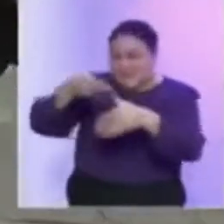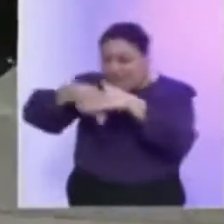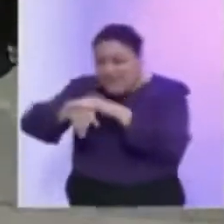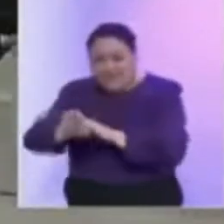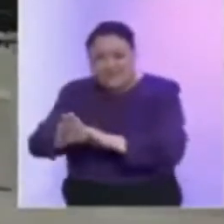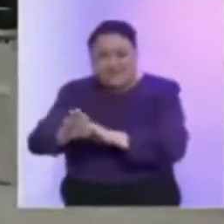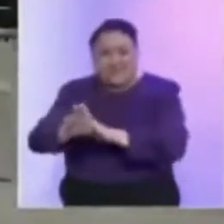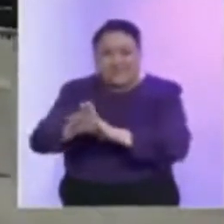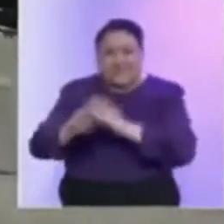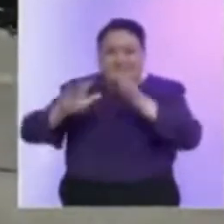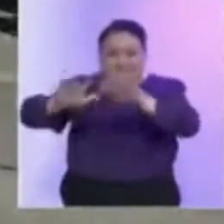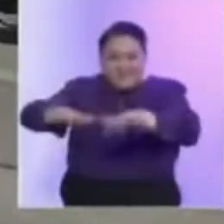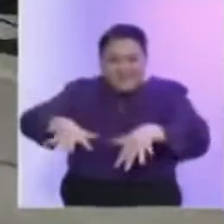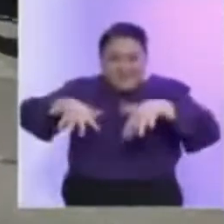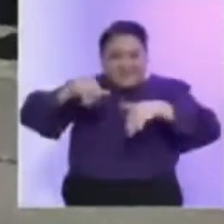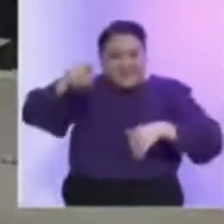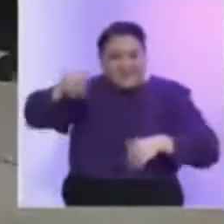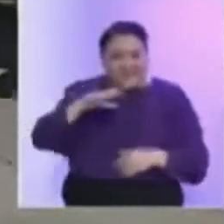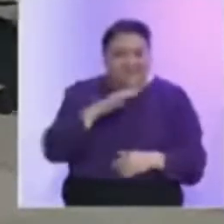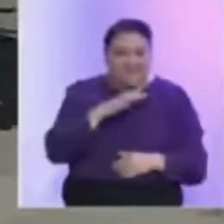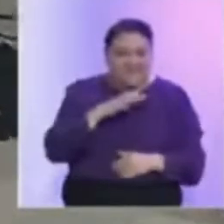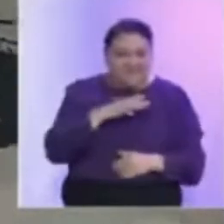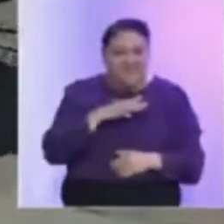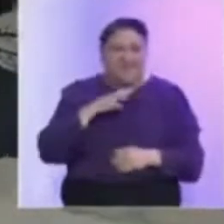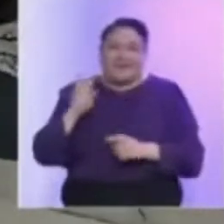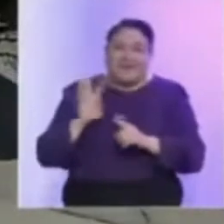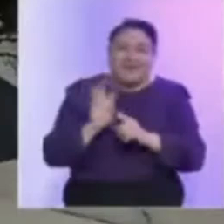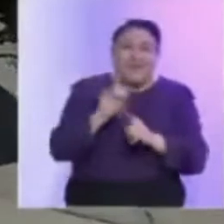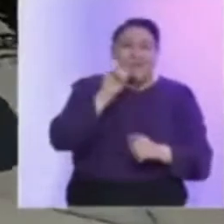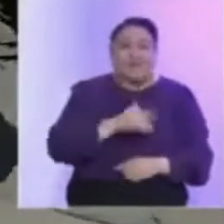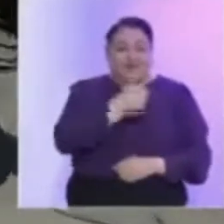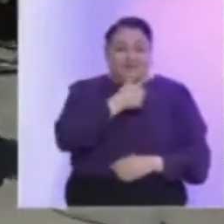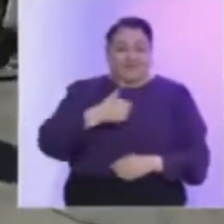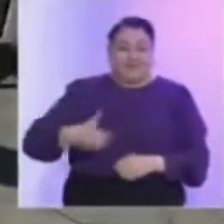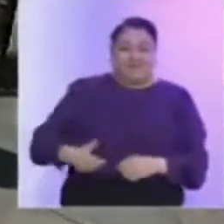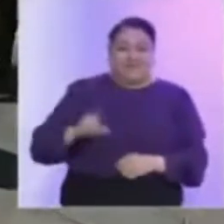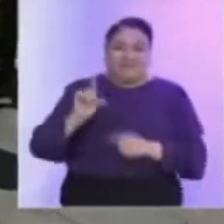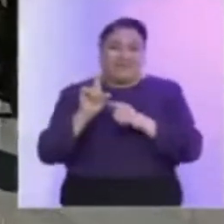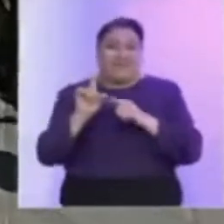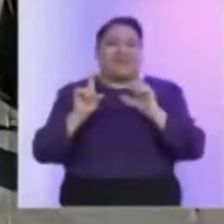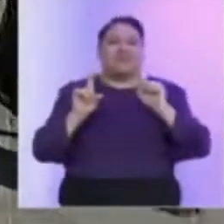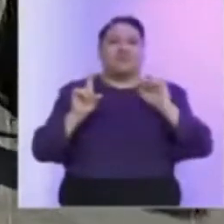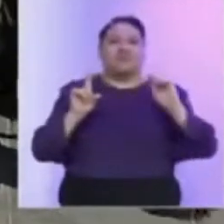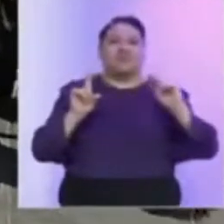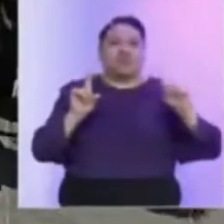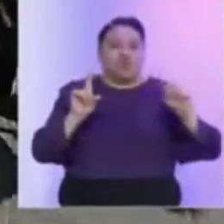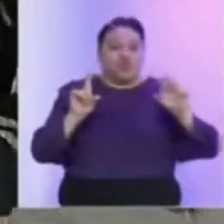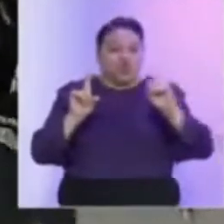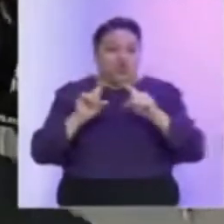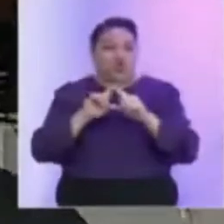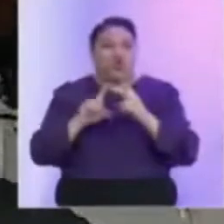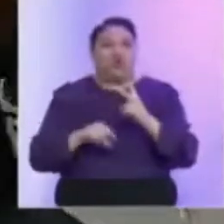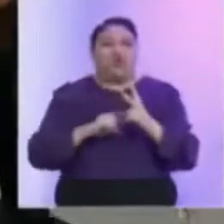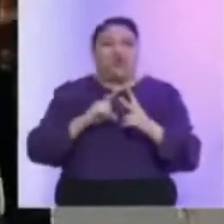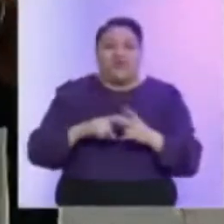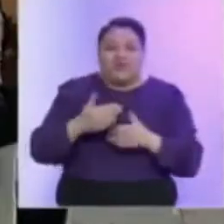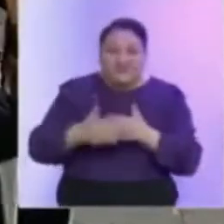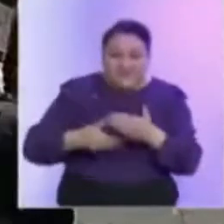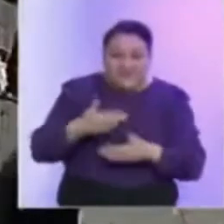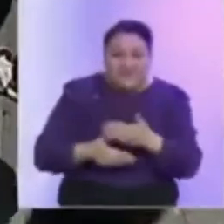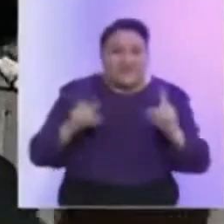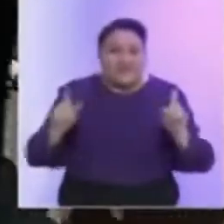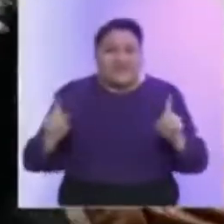Al recinto y al pleno, por supuesto, la magistrada presidenta Mónica Soto llegó, como tú bien